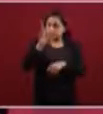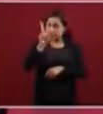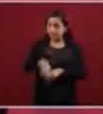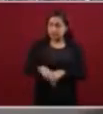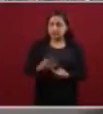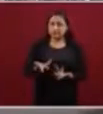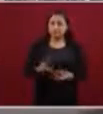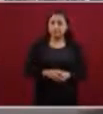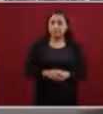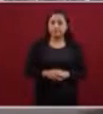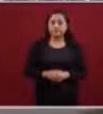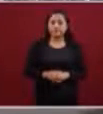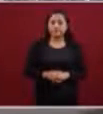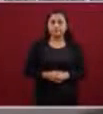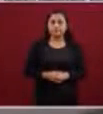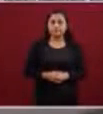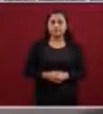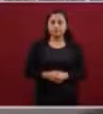No